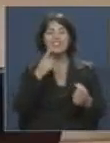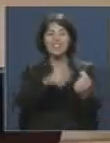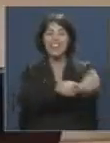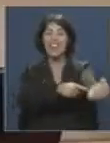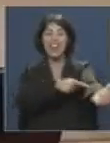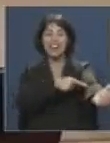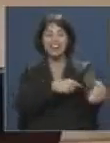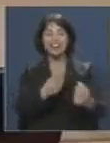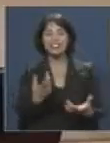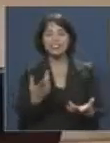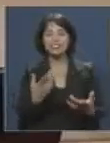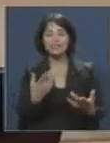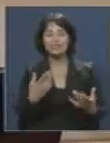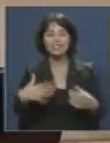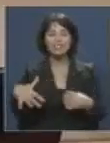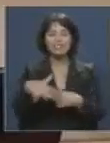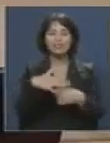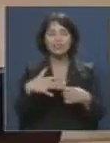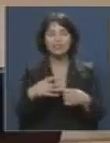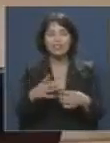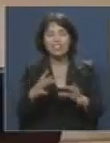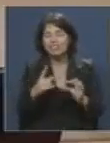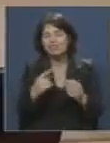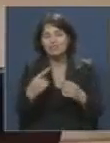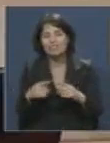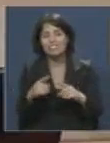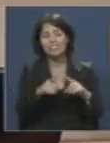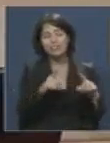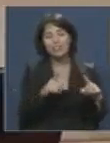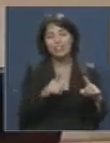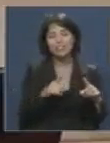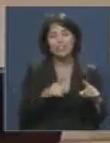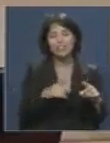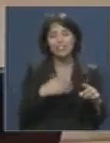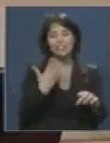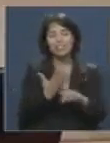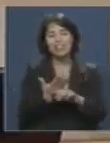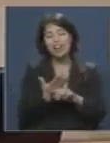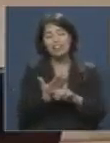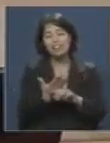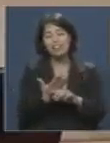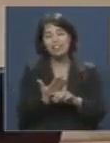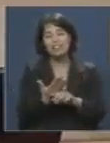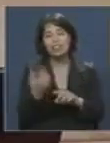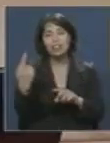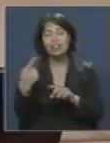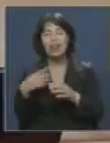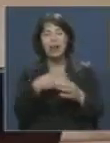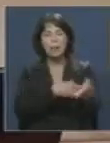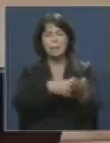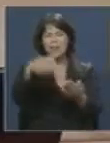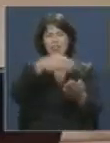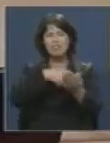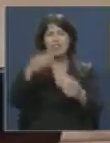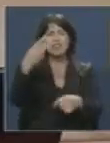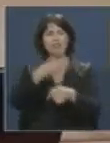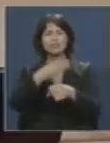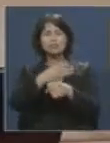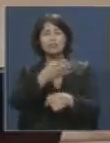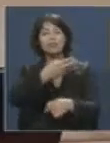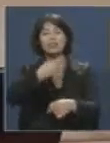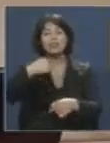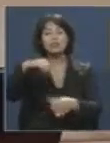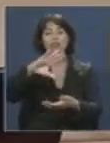son circunstancias bastante excepcionales respecto de lo que les ocurre o toca vivir a millones de adultos mayores en nuestro